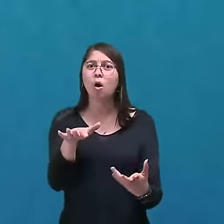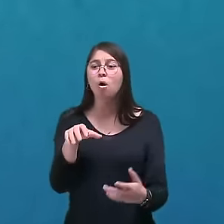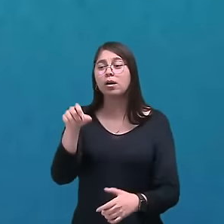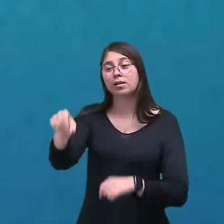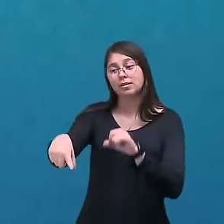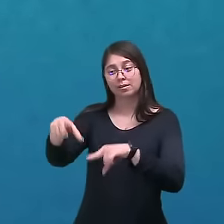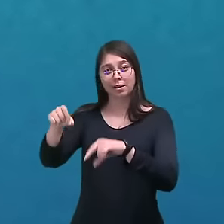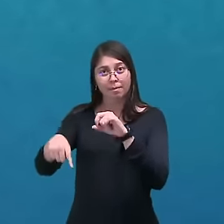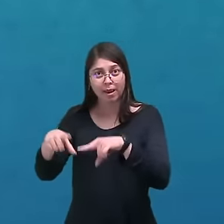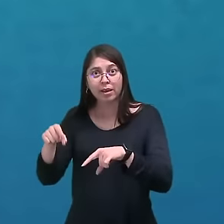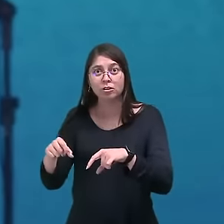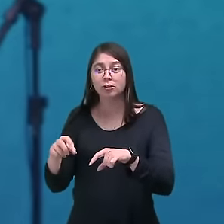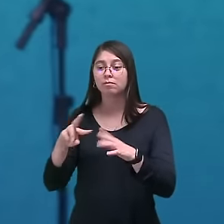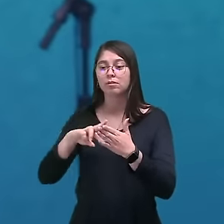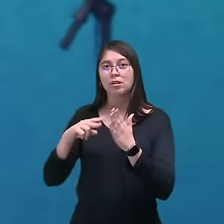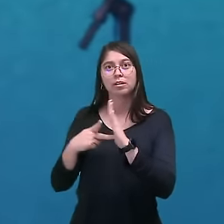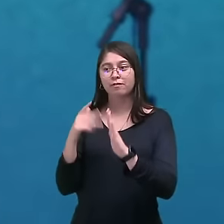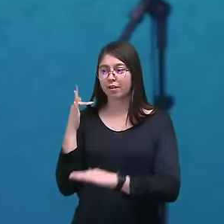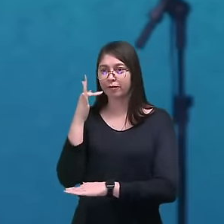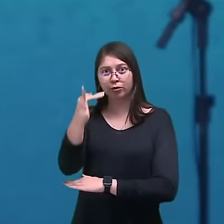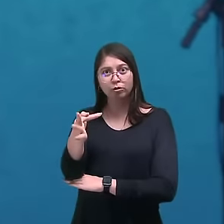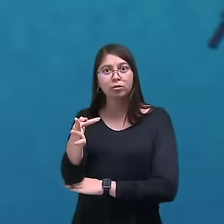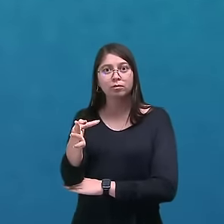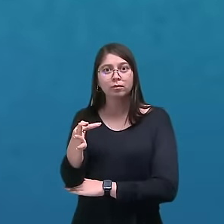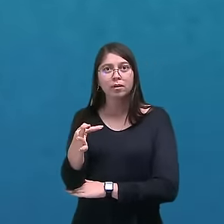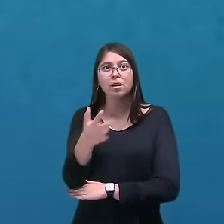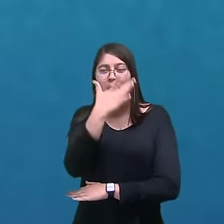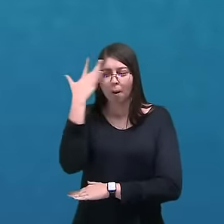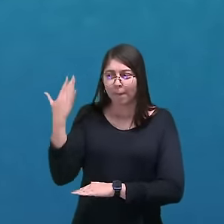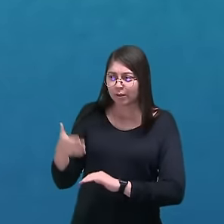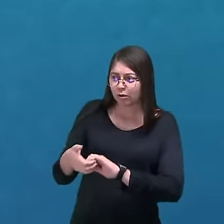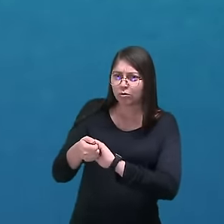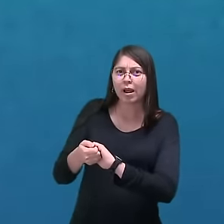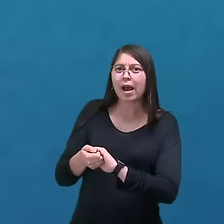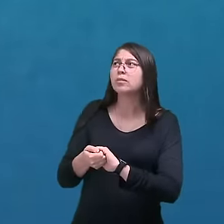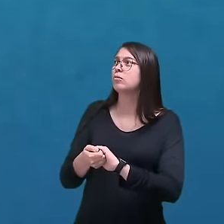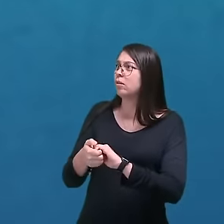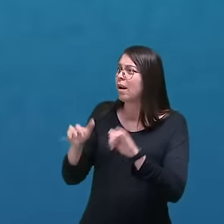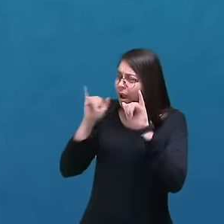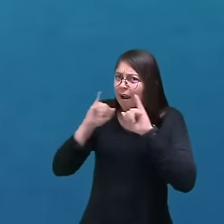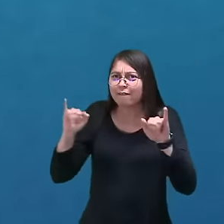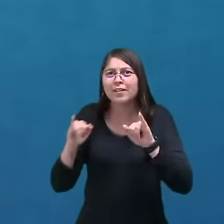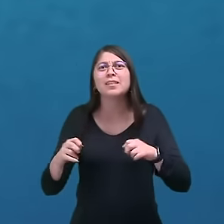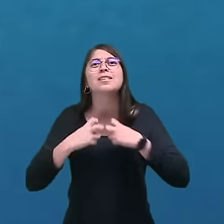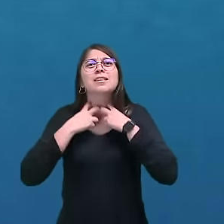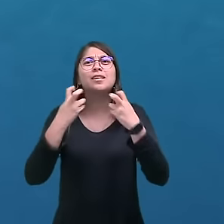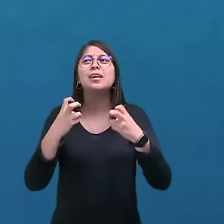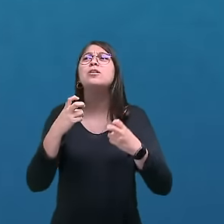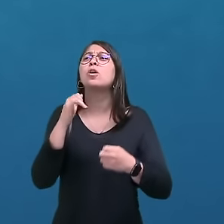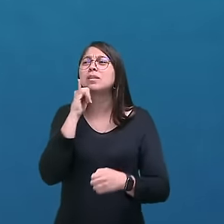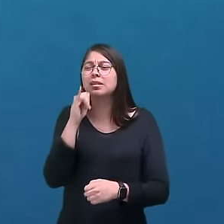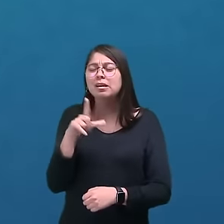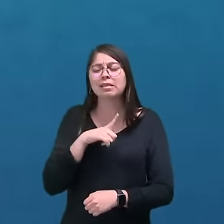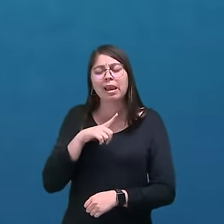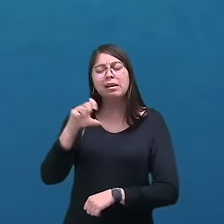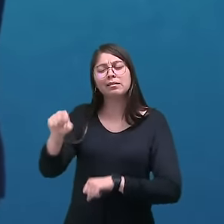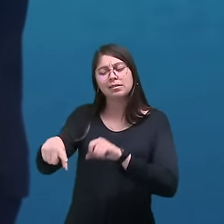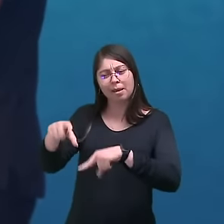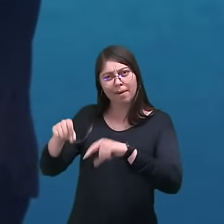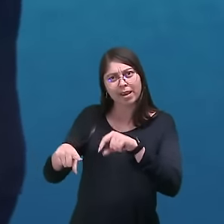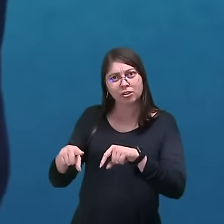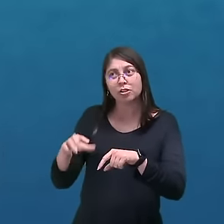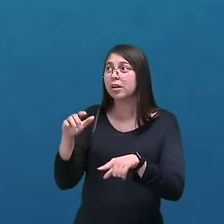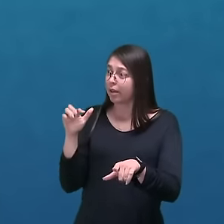futuro. Aleluya, pega la mano a alguien y grita: onde tem simiente, tem futuro. Aleluya, quien tem simiente,